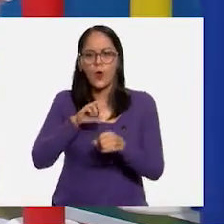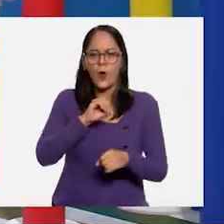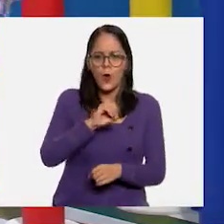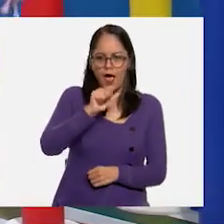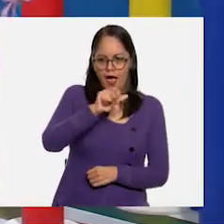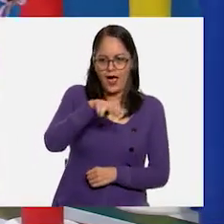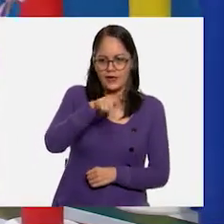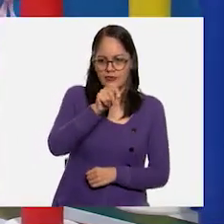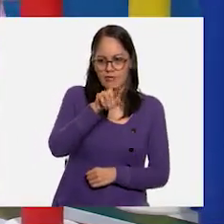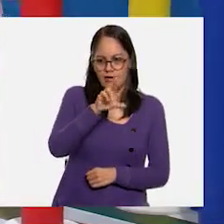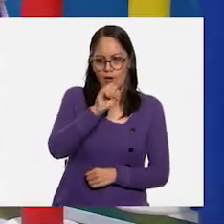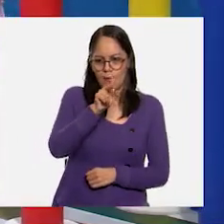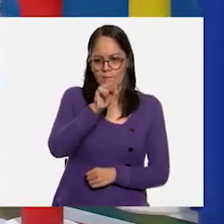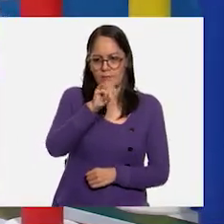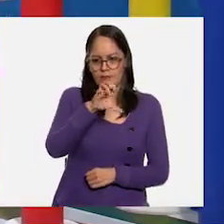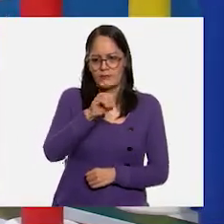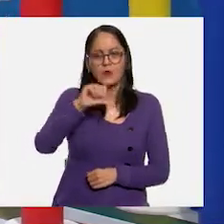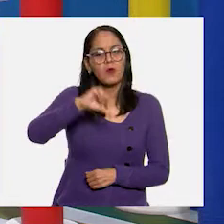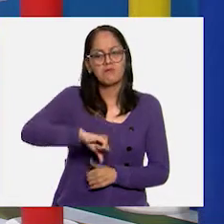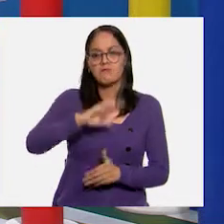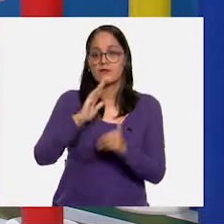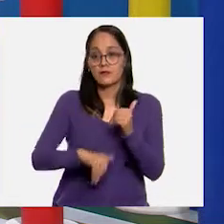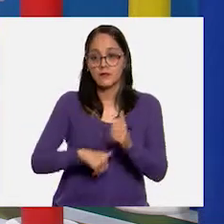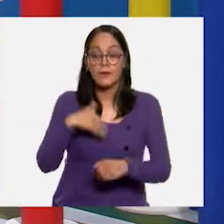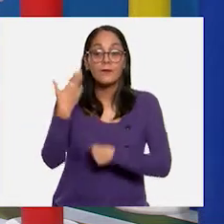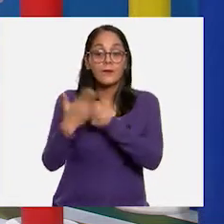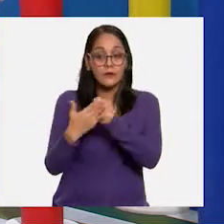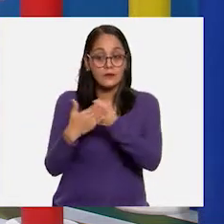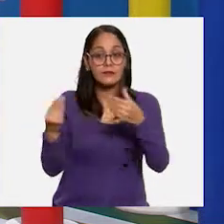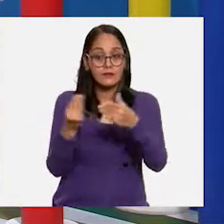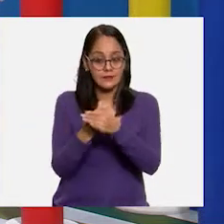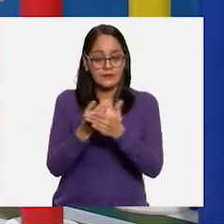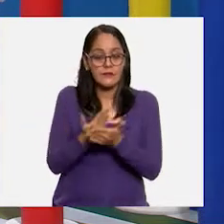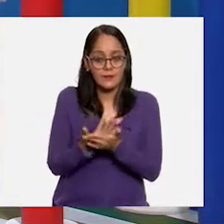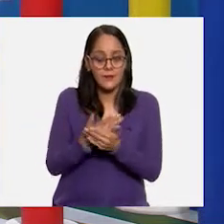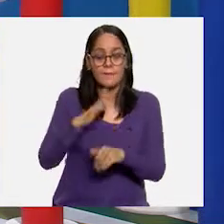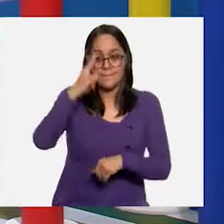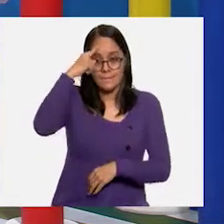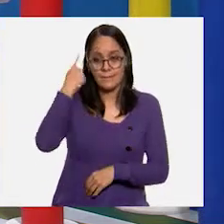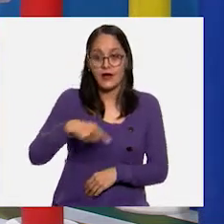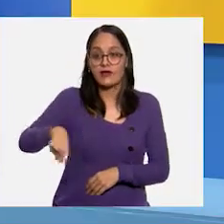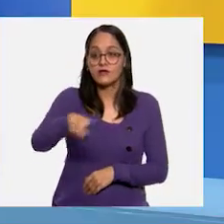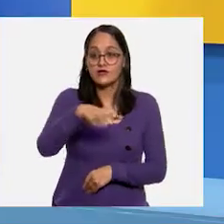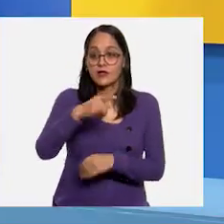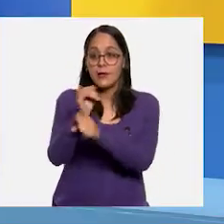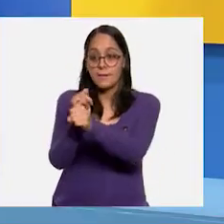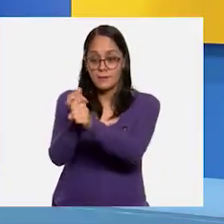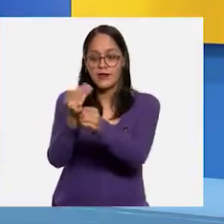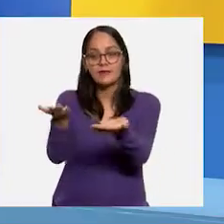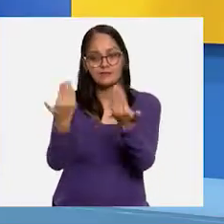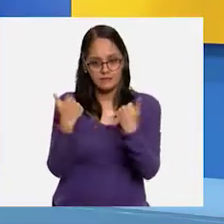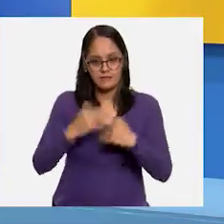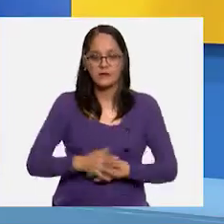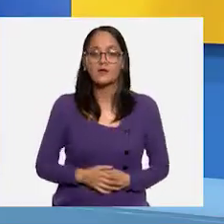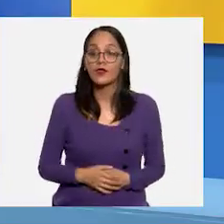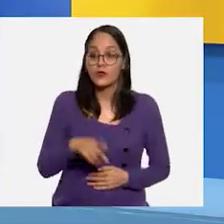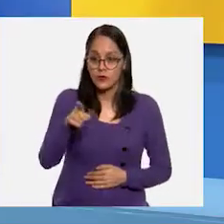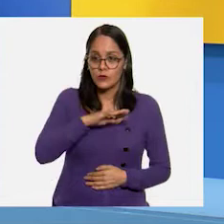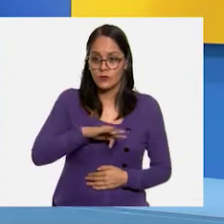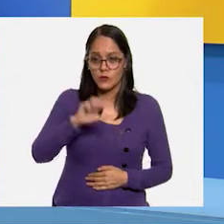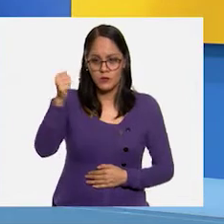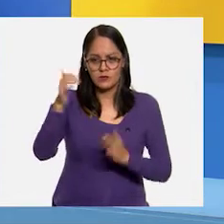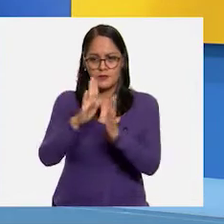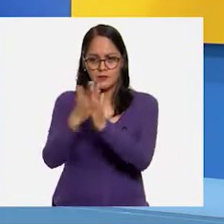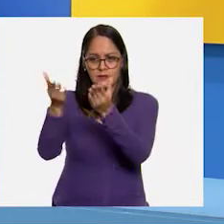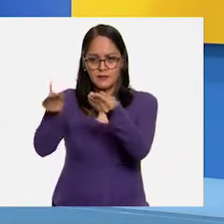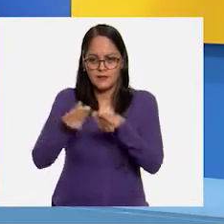ahora, terminamos y los esperamos la próxima clase con los resultados de su búsqueda. Si te es posible, consulta otros libros